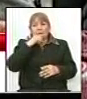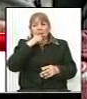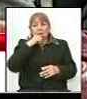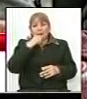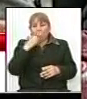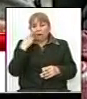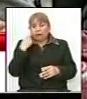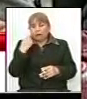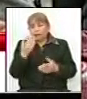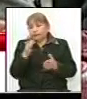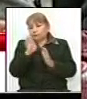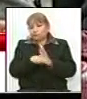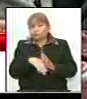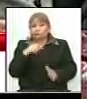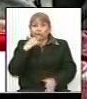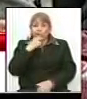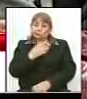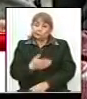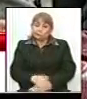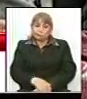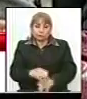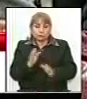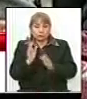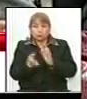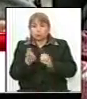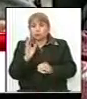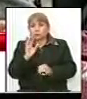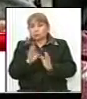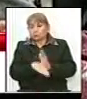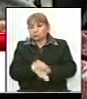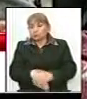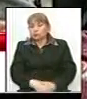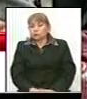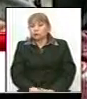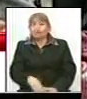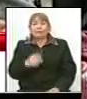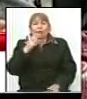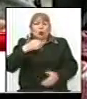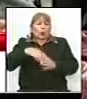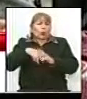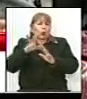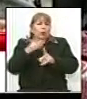alguna pensión versus las mujeres. Y alguna pequeña diferencia entre